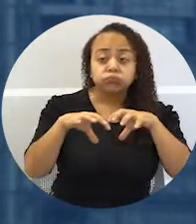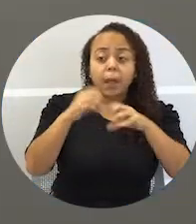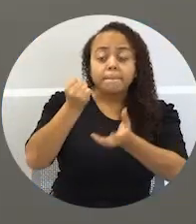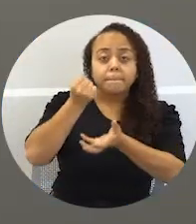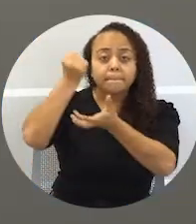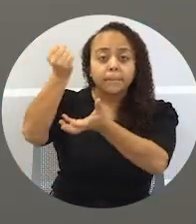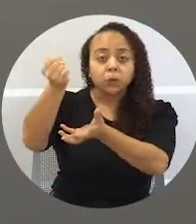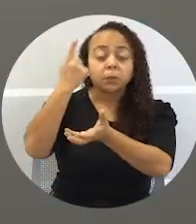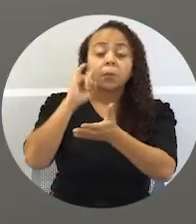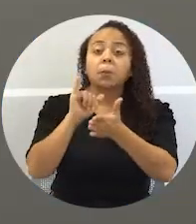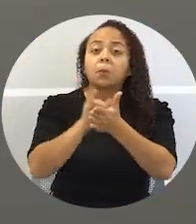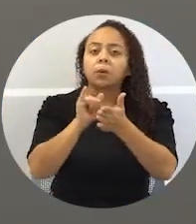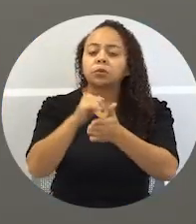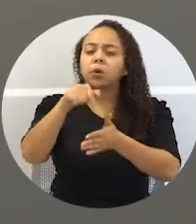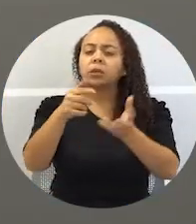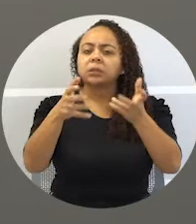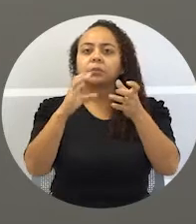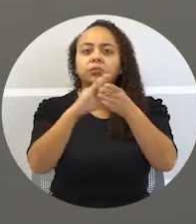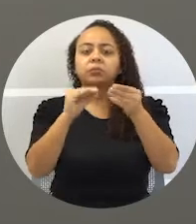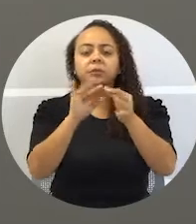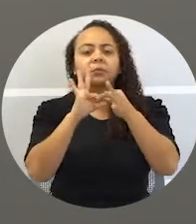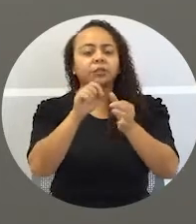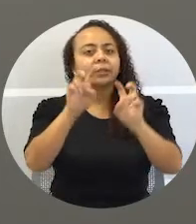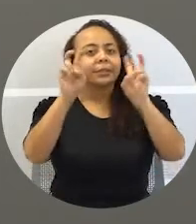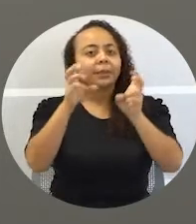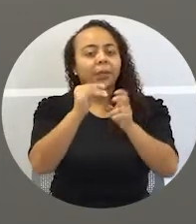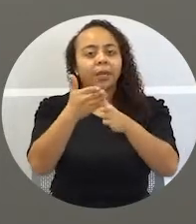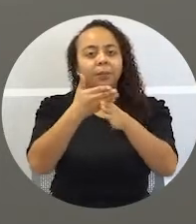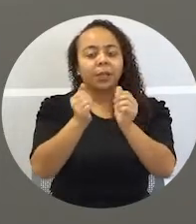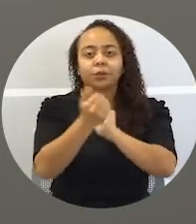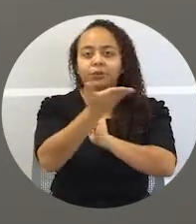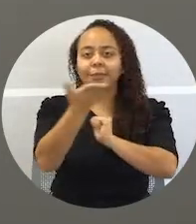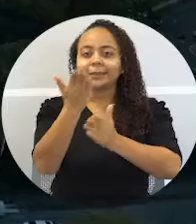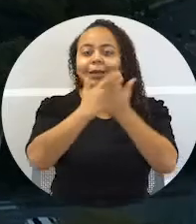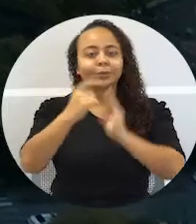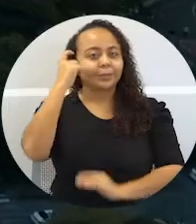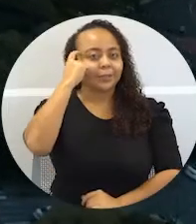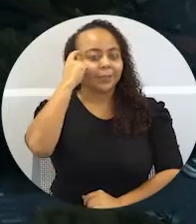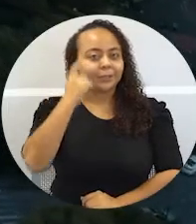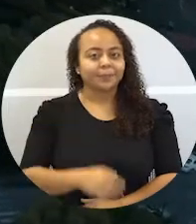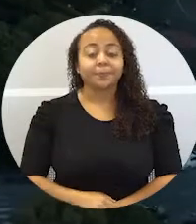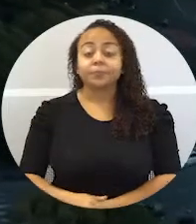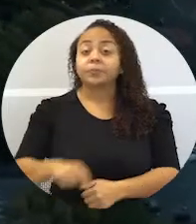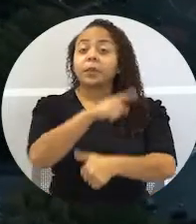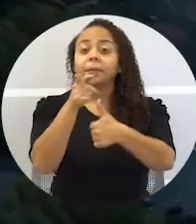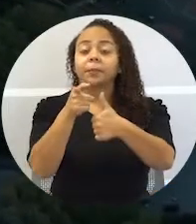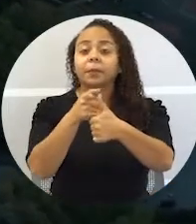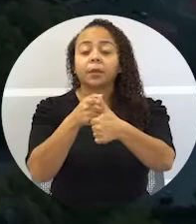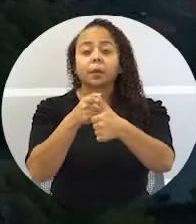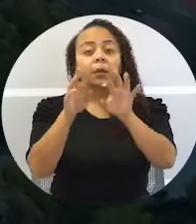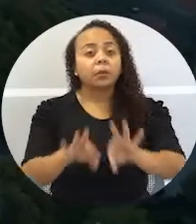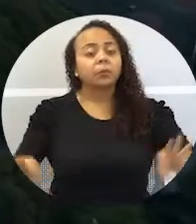por ello hoy quisiéramos conversar sobre este tema y compartir con ustedes algunos pensamientos primero que todo es importante